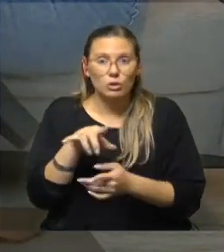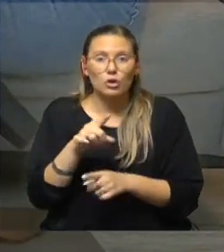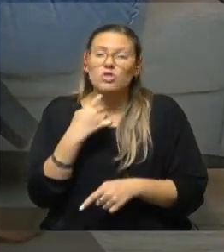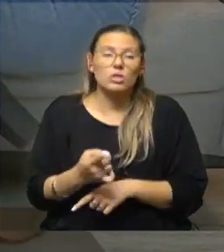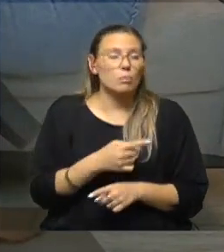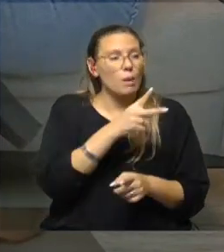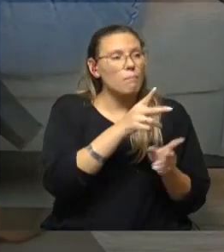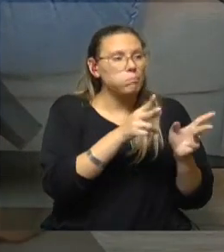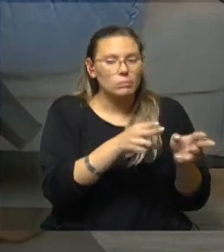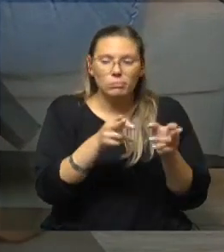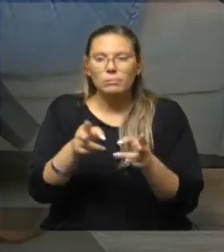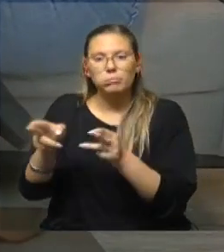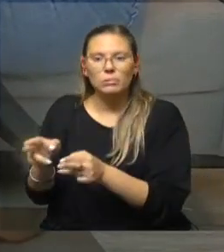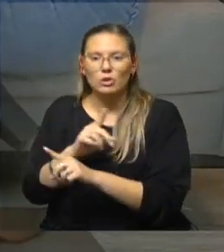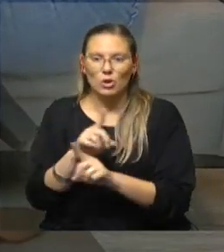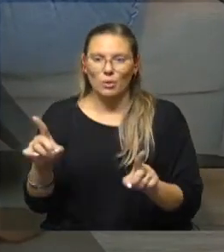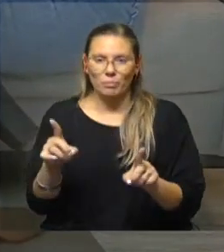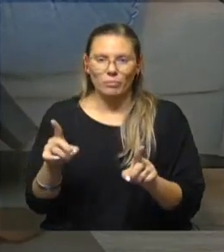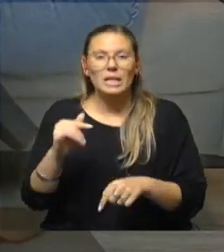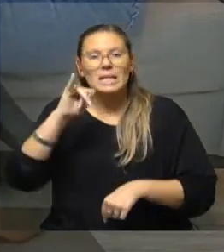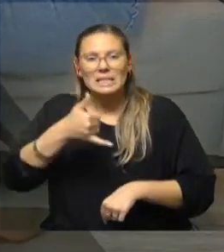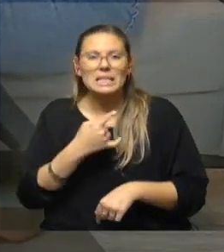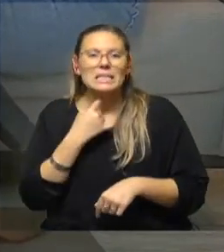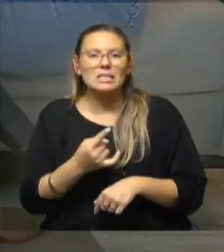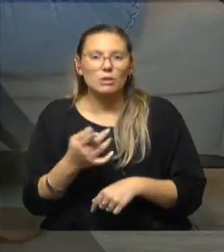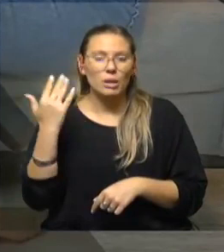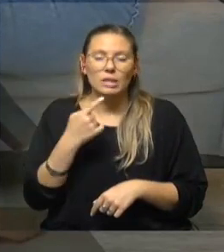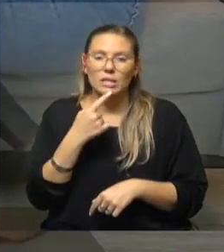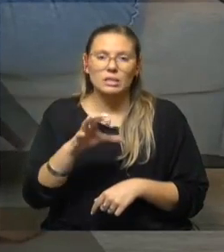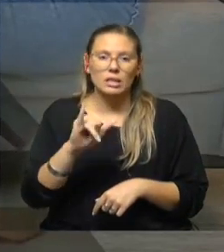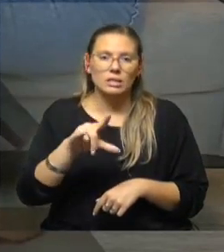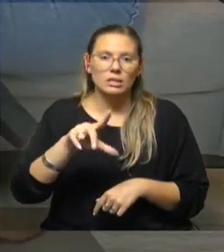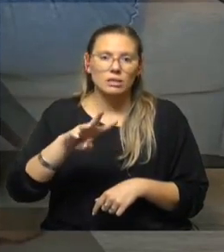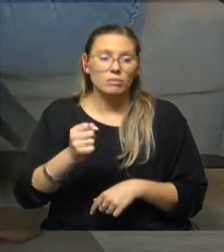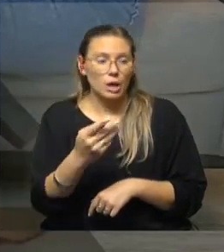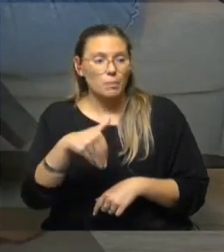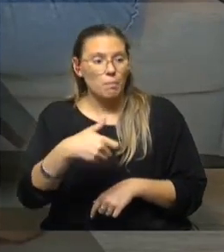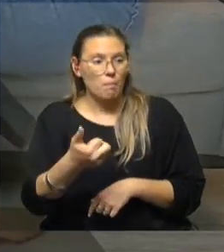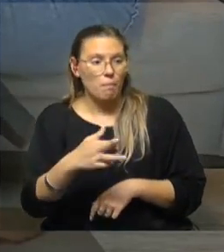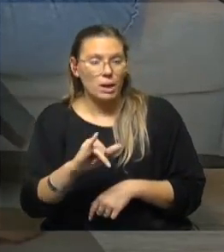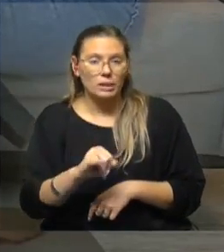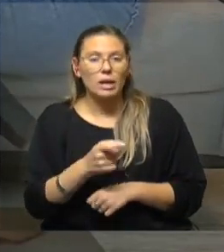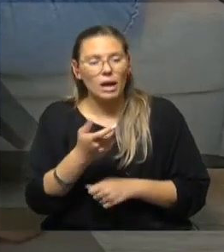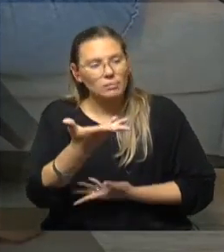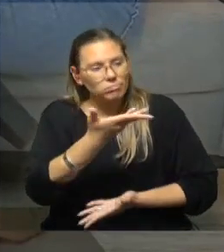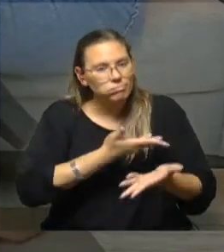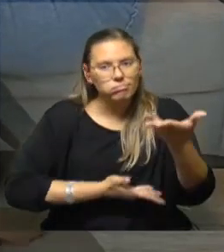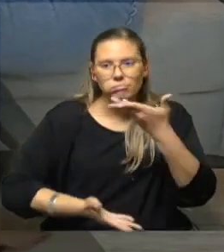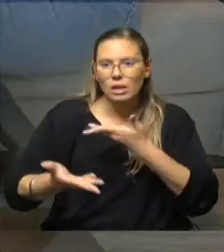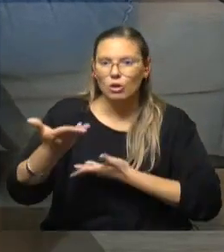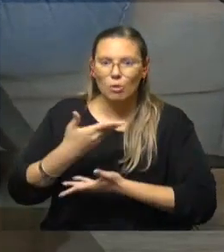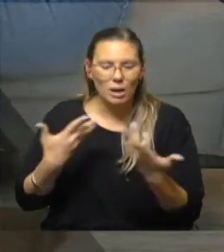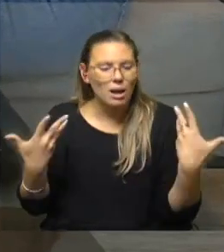funcionan, no funcionan. Lo que funciona es lo que decía Silvia y María, es el diálogo maravilloso